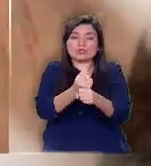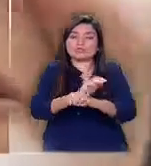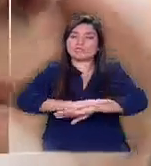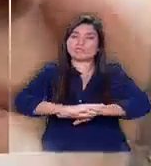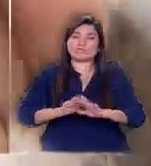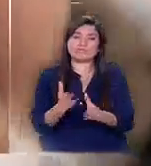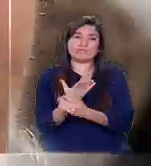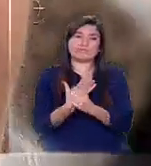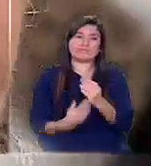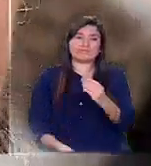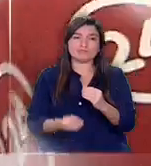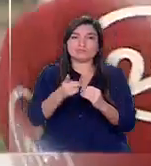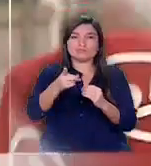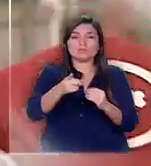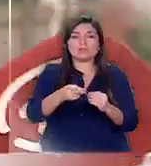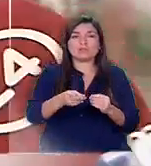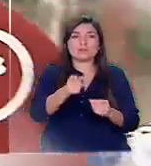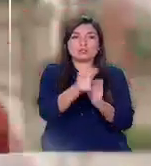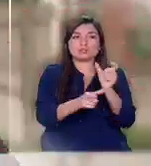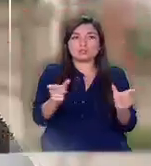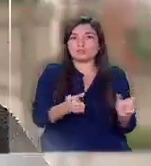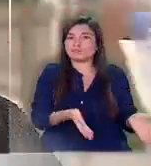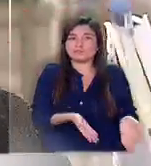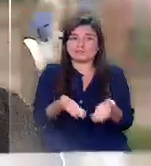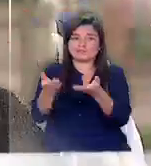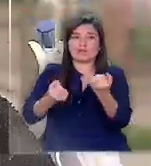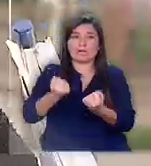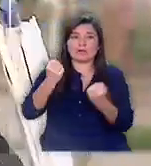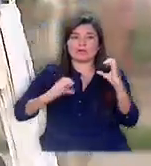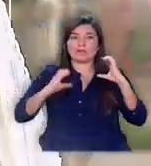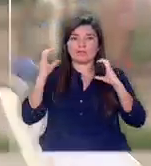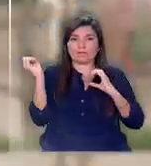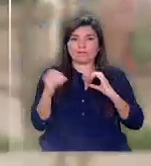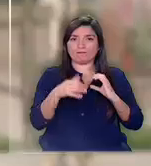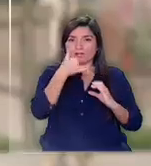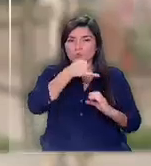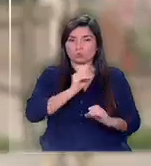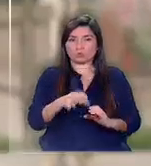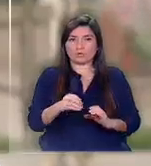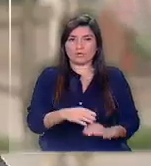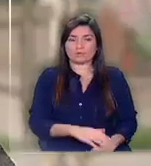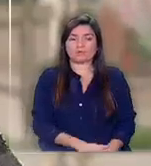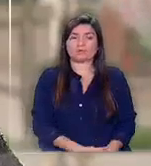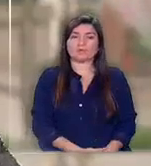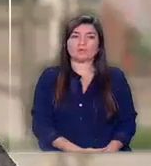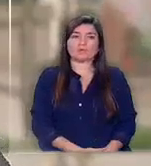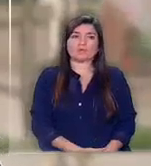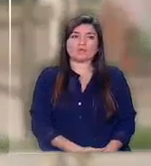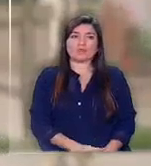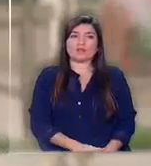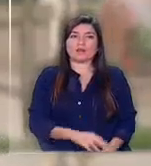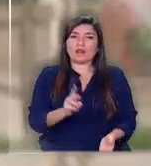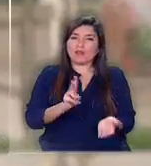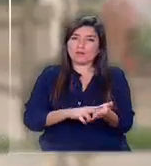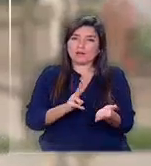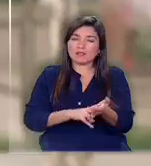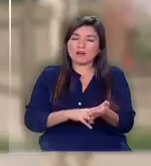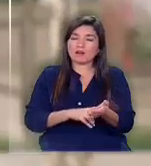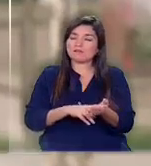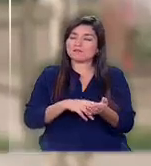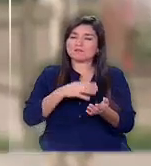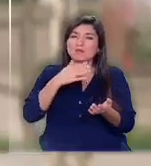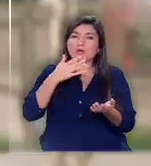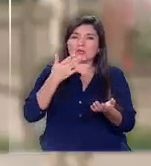en camiones de basura. Muy de migrantes la forma en que nos trajeron a vivir. Realmente nosotros éramos